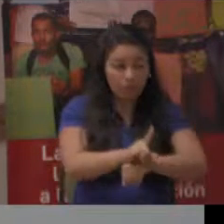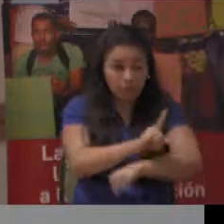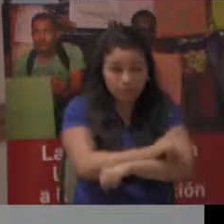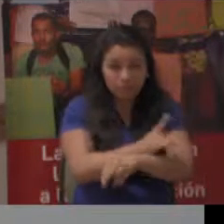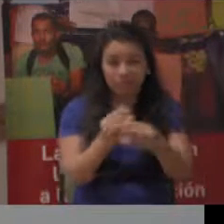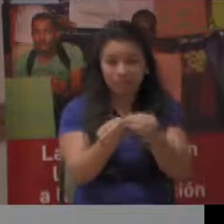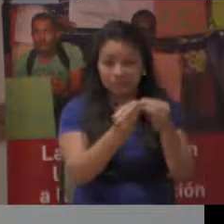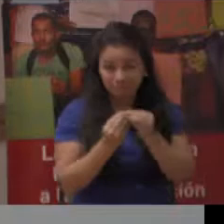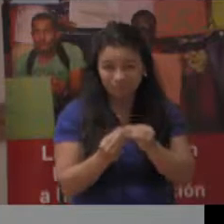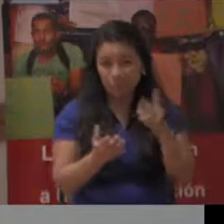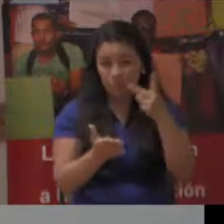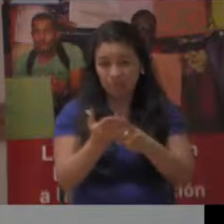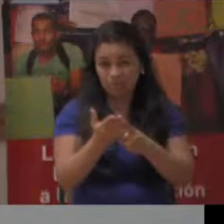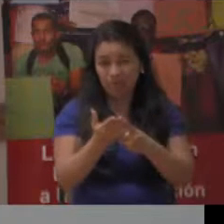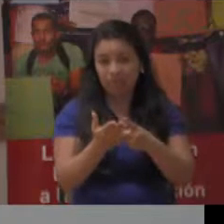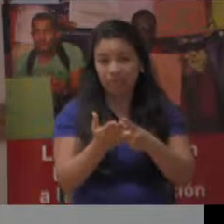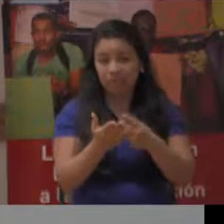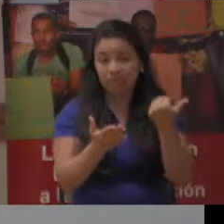la vigencia